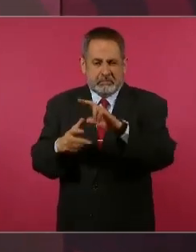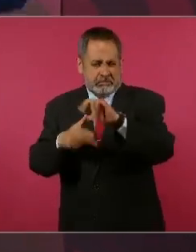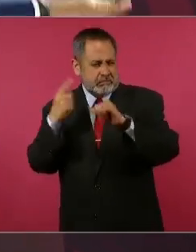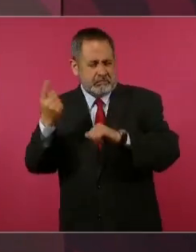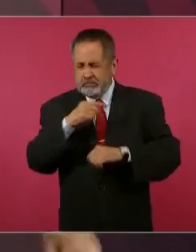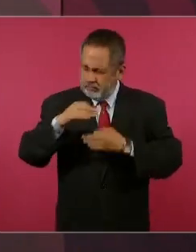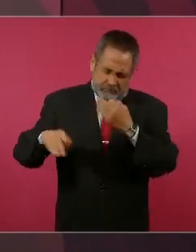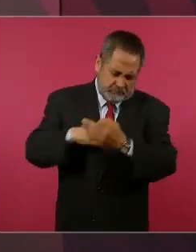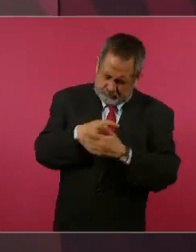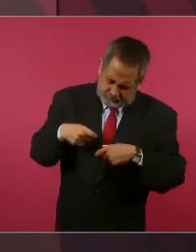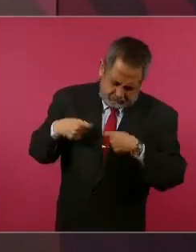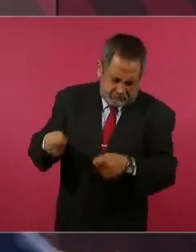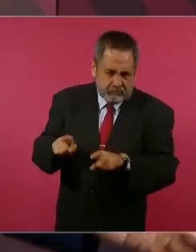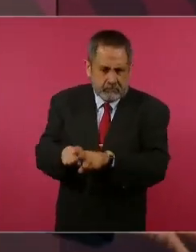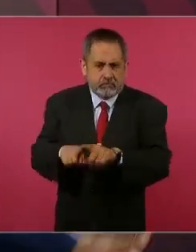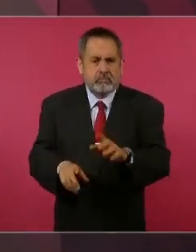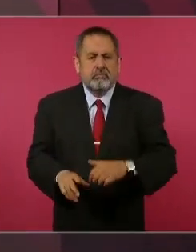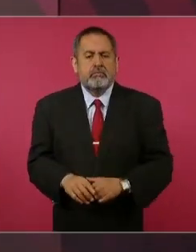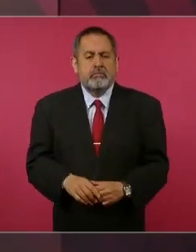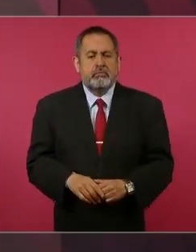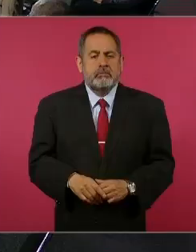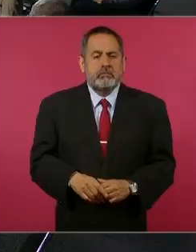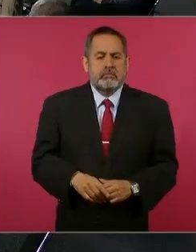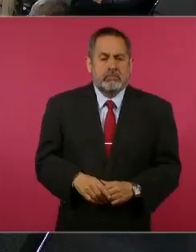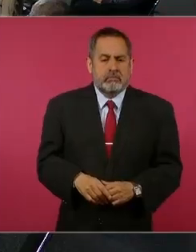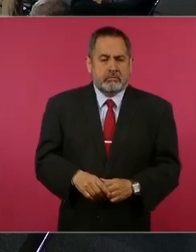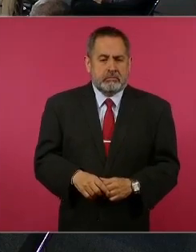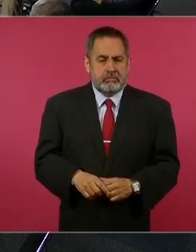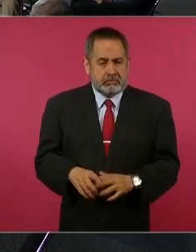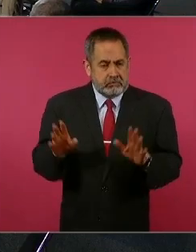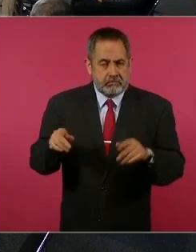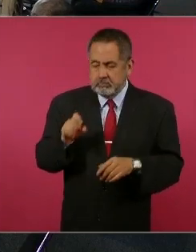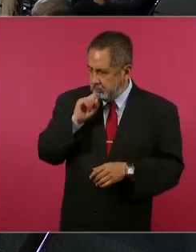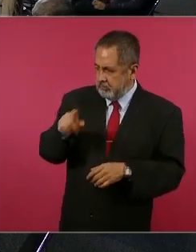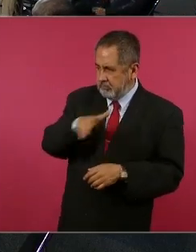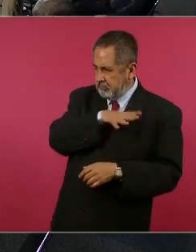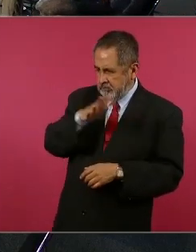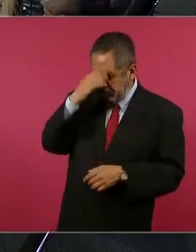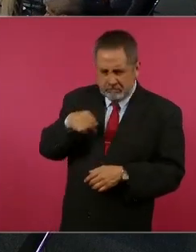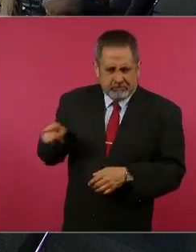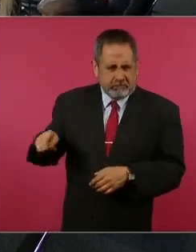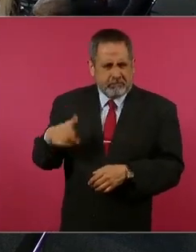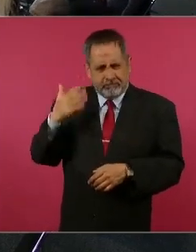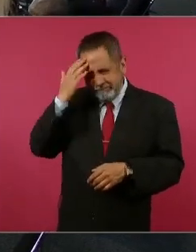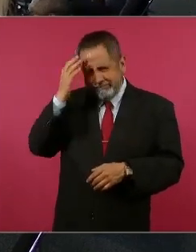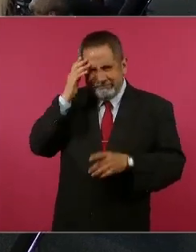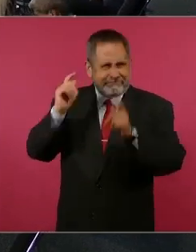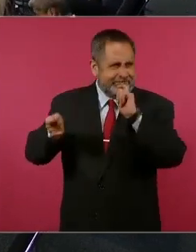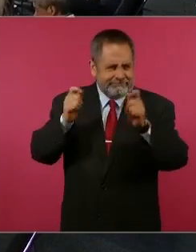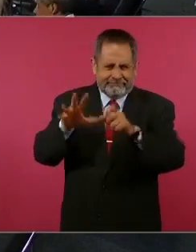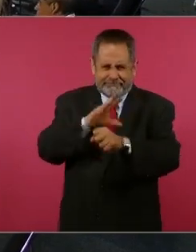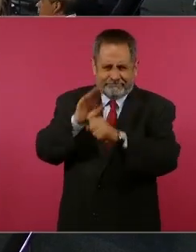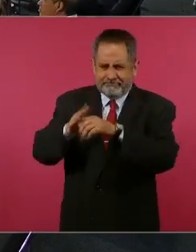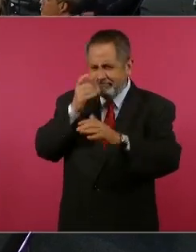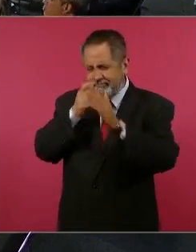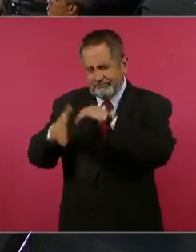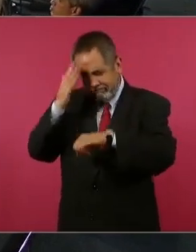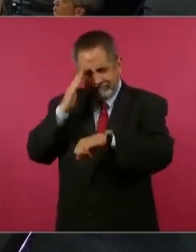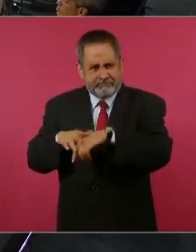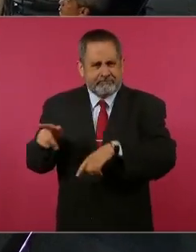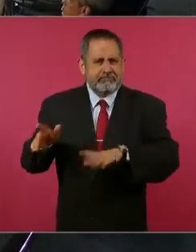todos. Bueno, yo creo que el general tiene más fresca